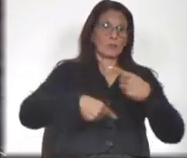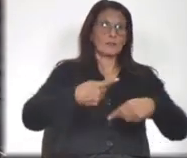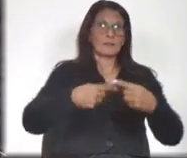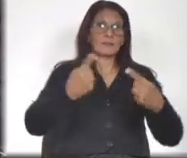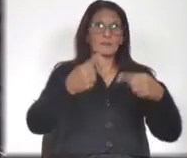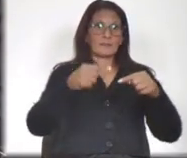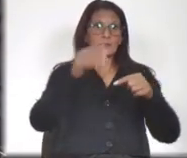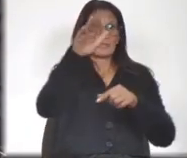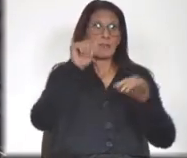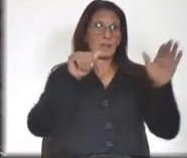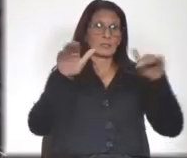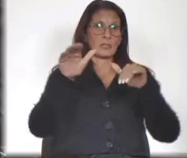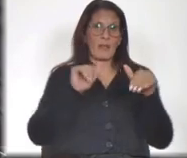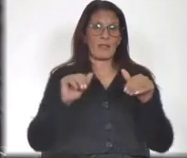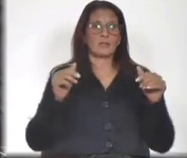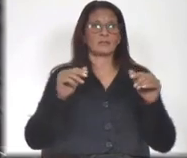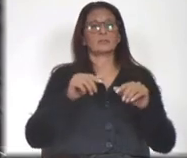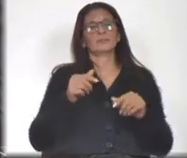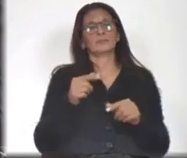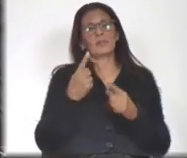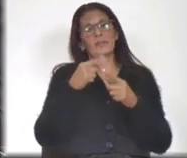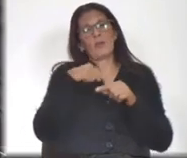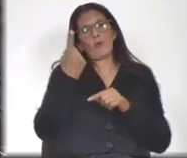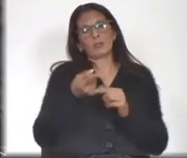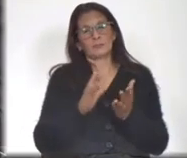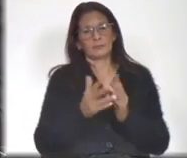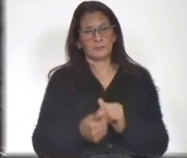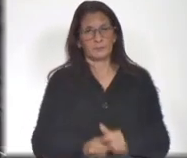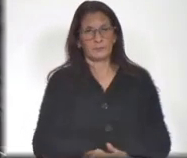llamados a sala de otro tipo?